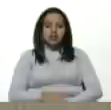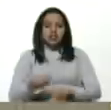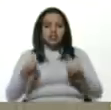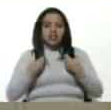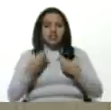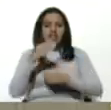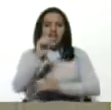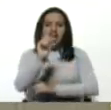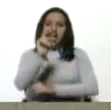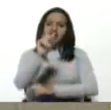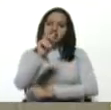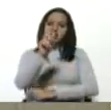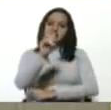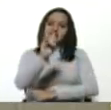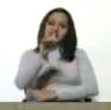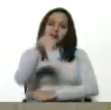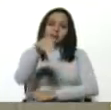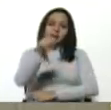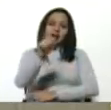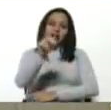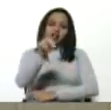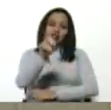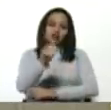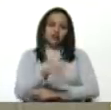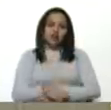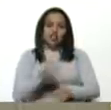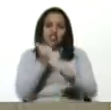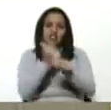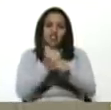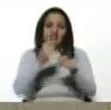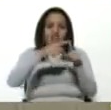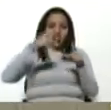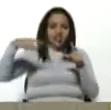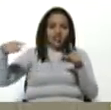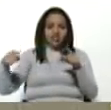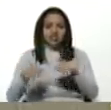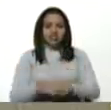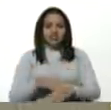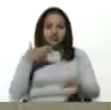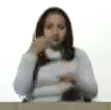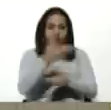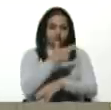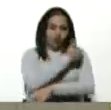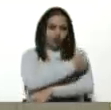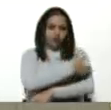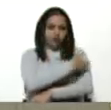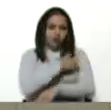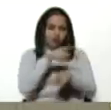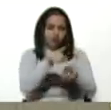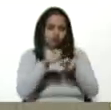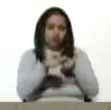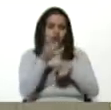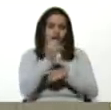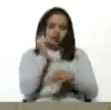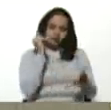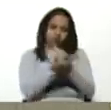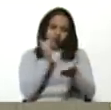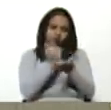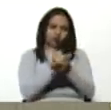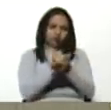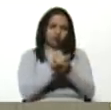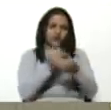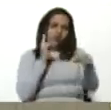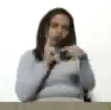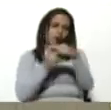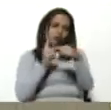Es electricista y fue captado, llegó con síntomas a un hospital Centinela y allí se comprobó que es